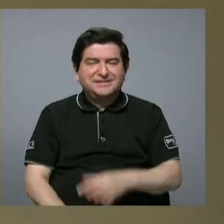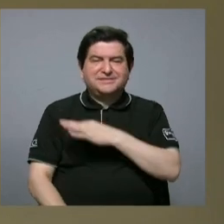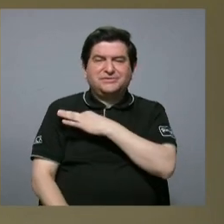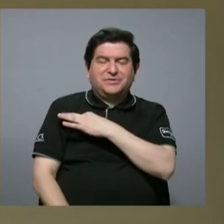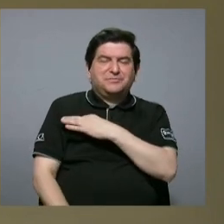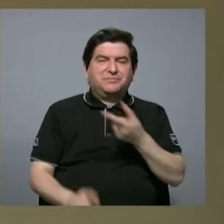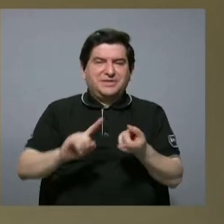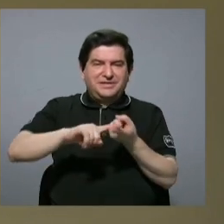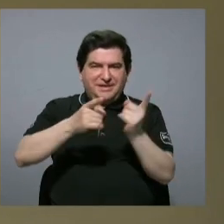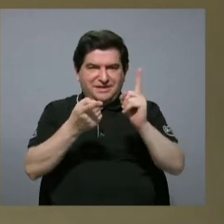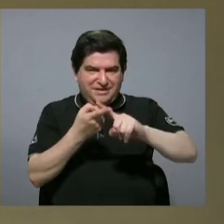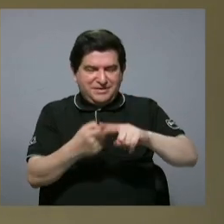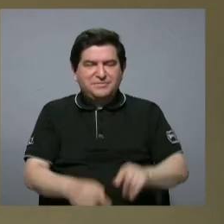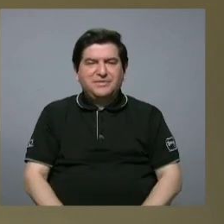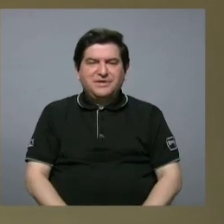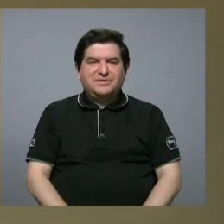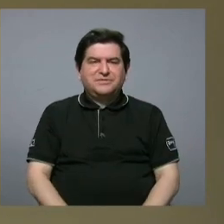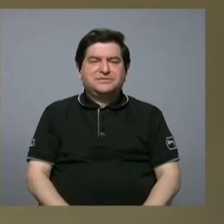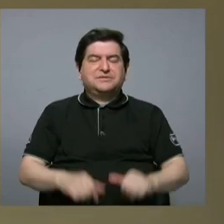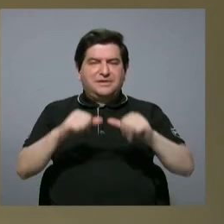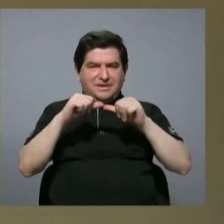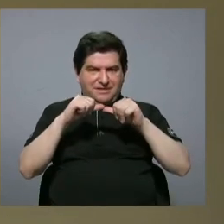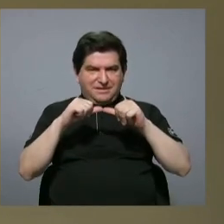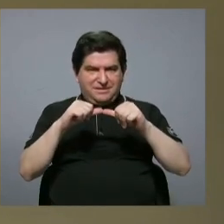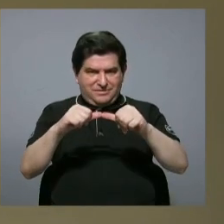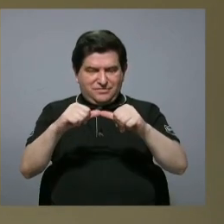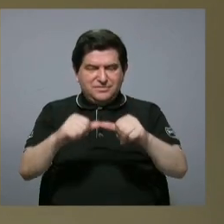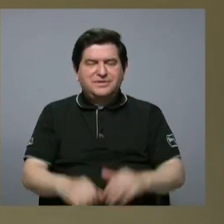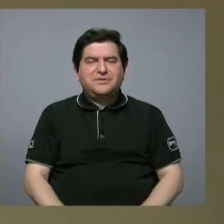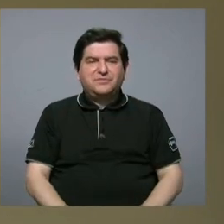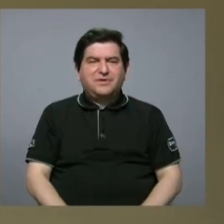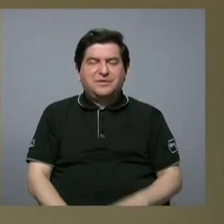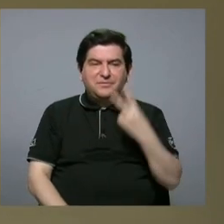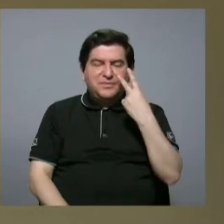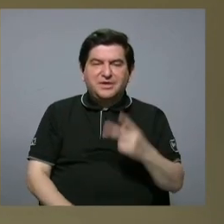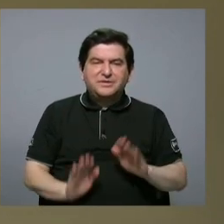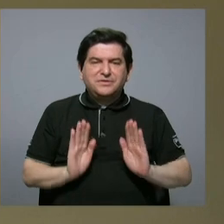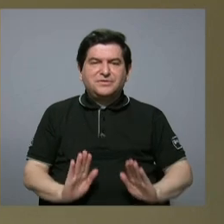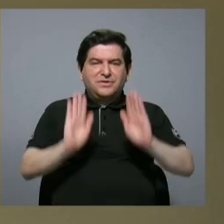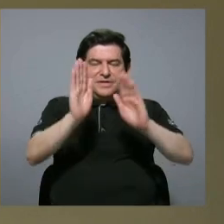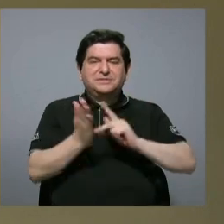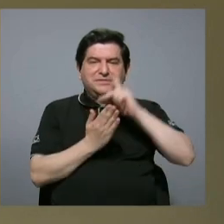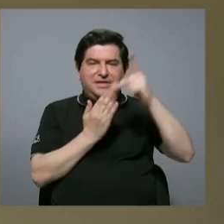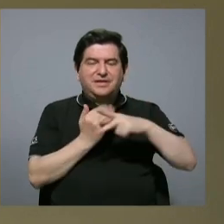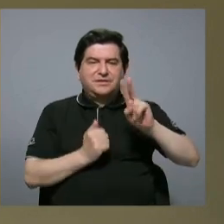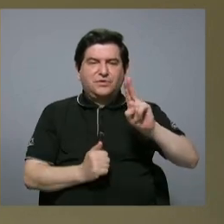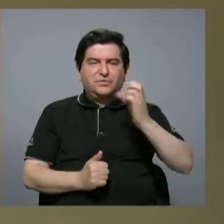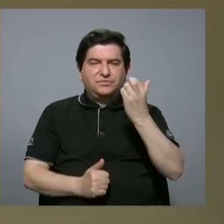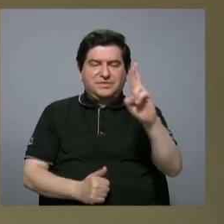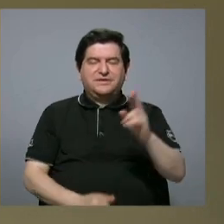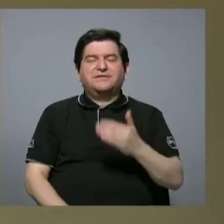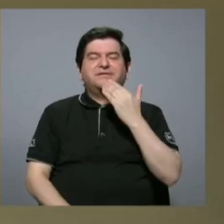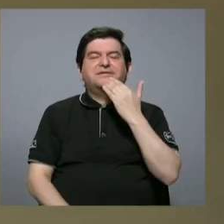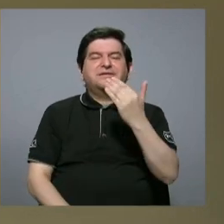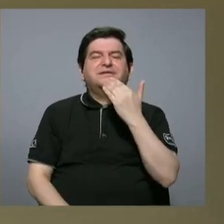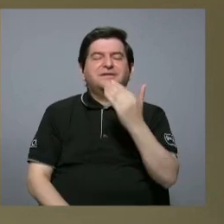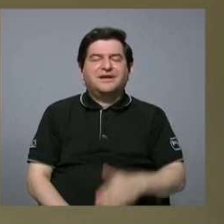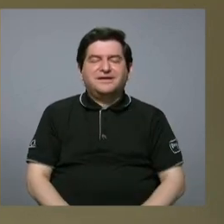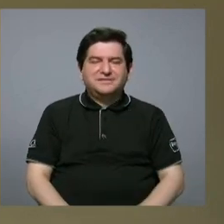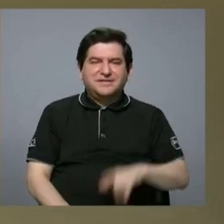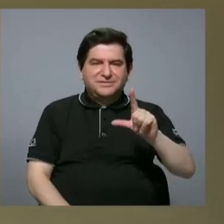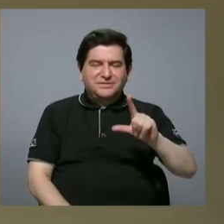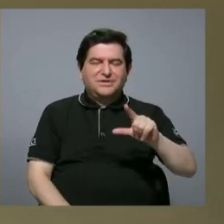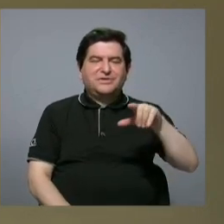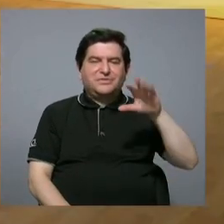invitamos a las amigas y amigos a que se sumen a los espléndidos programas de 15 UCR. Muchas gracias, don Luis.